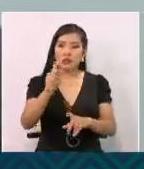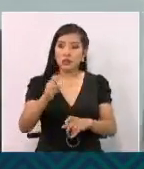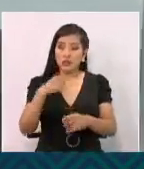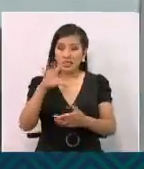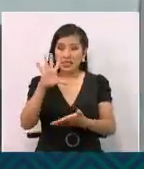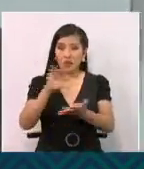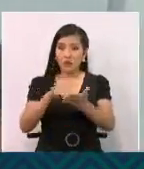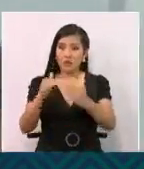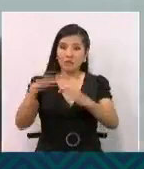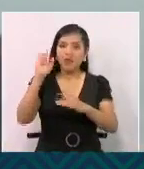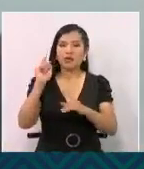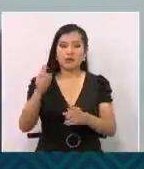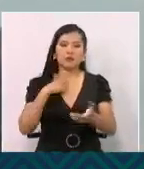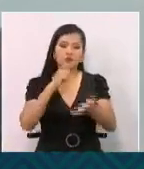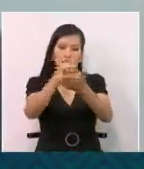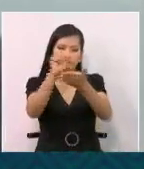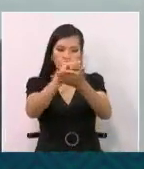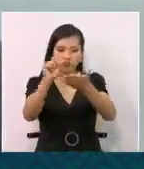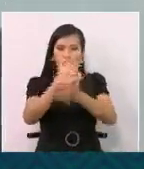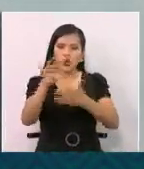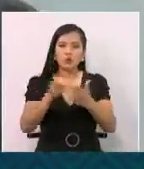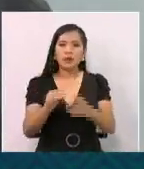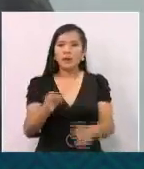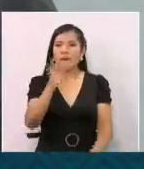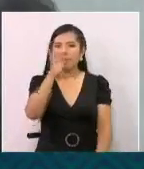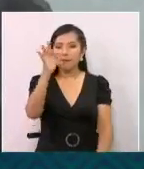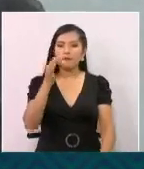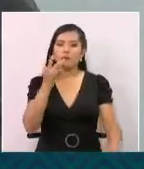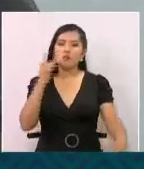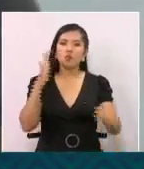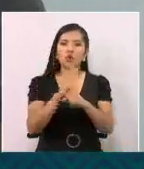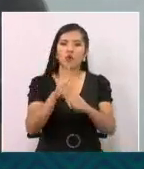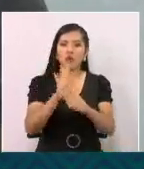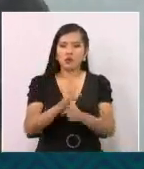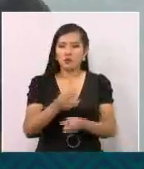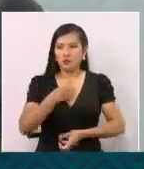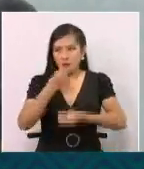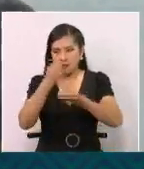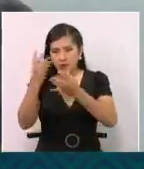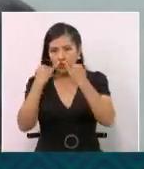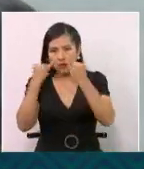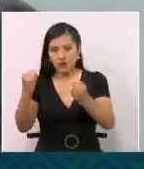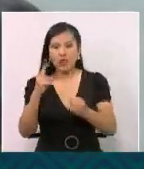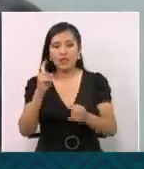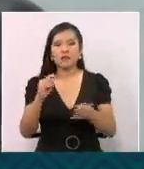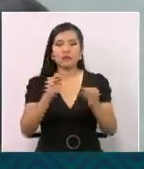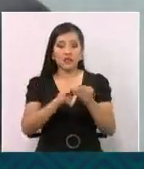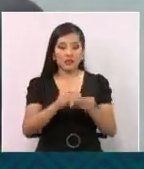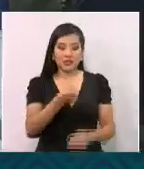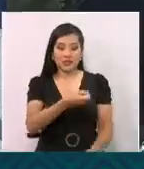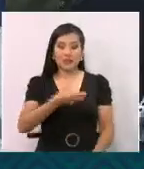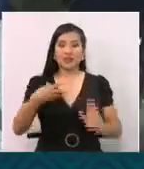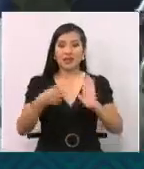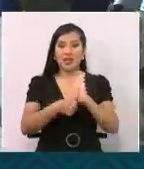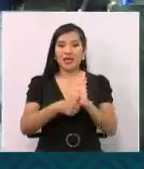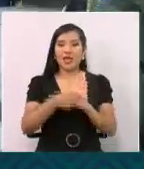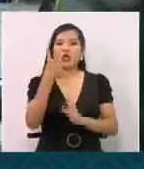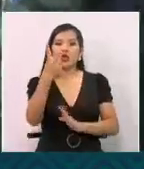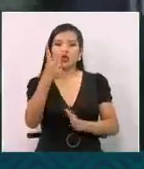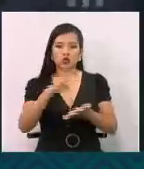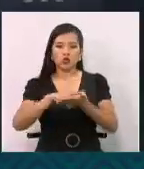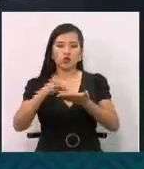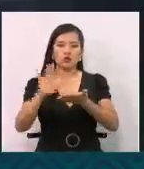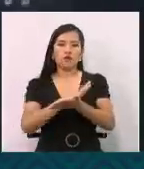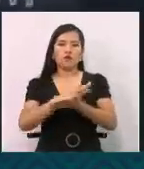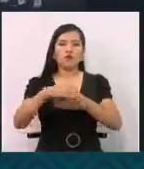de una declaración jurada. Además de esta declaración jurada, en esos casos la persona tiene que traer dos copias de su carnet de identidad. Recordemos que además